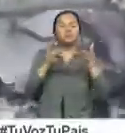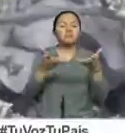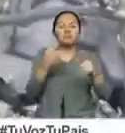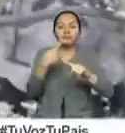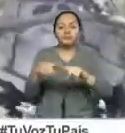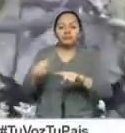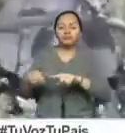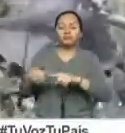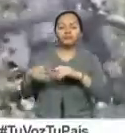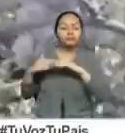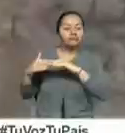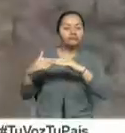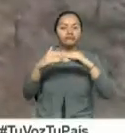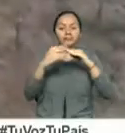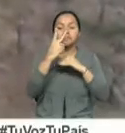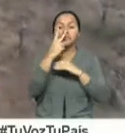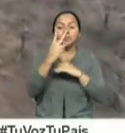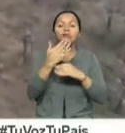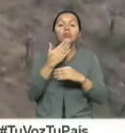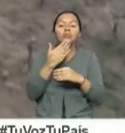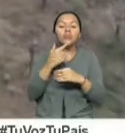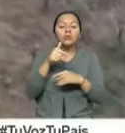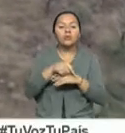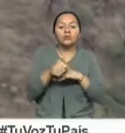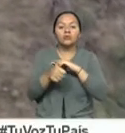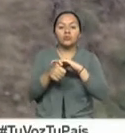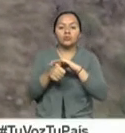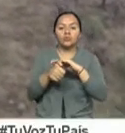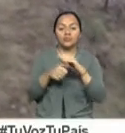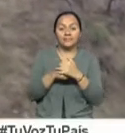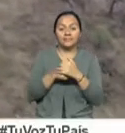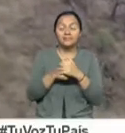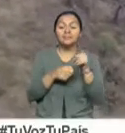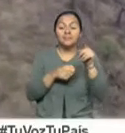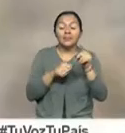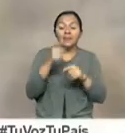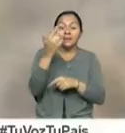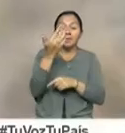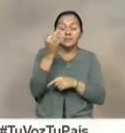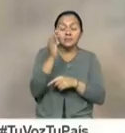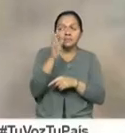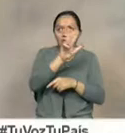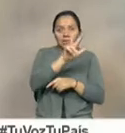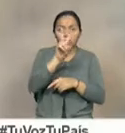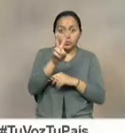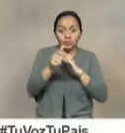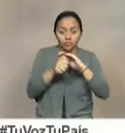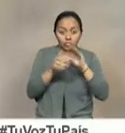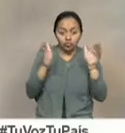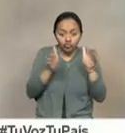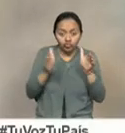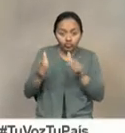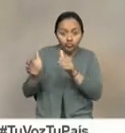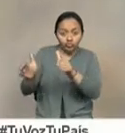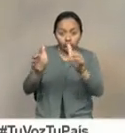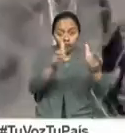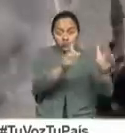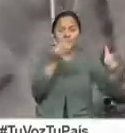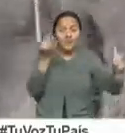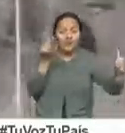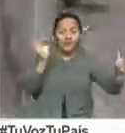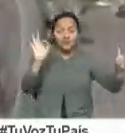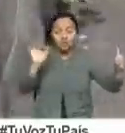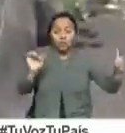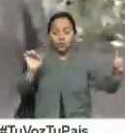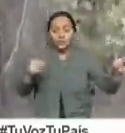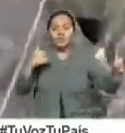diferentes niveles de ascendencia de la tortuga de Floreana. Mientras que 19 de las 32 tortugas colocadas en el centro de crianza